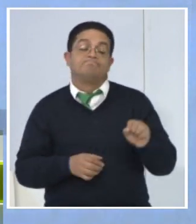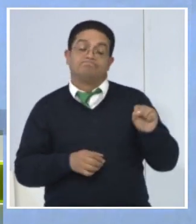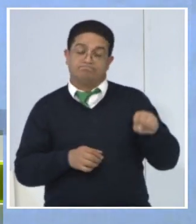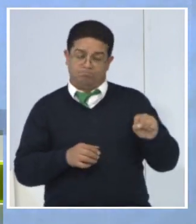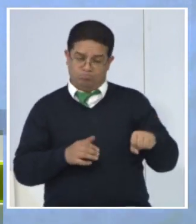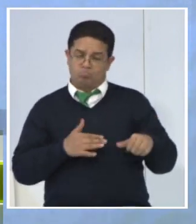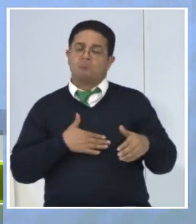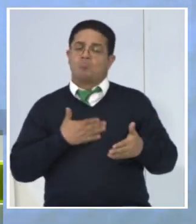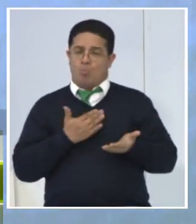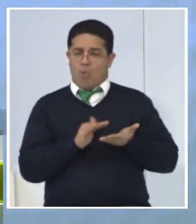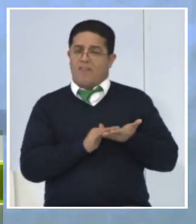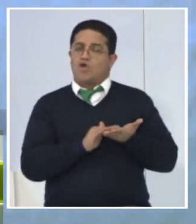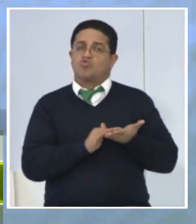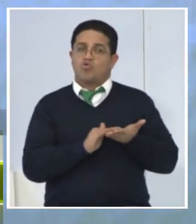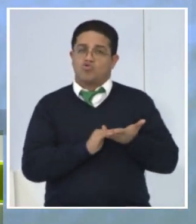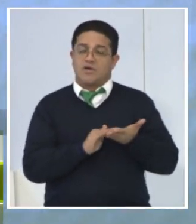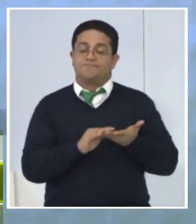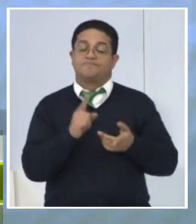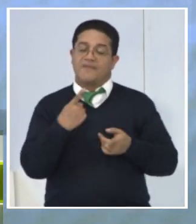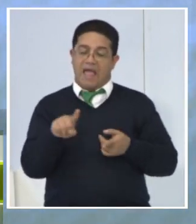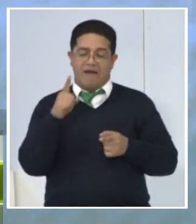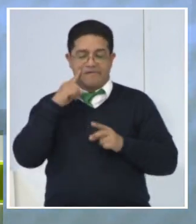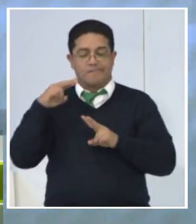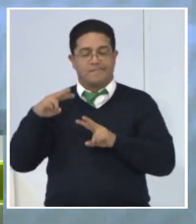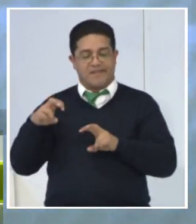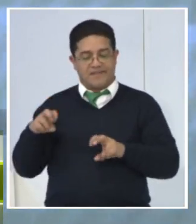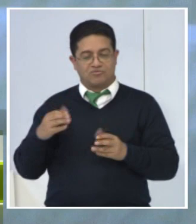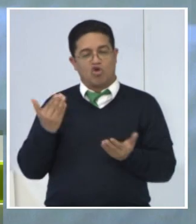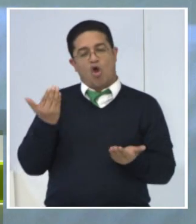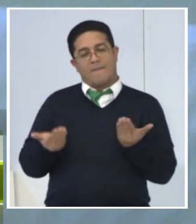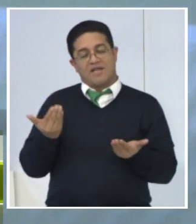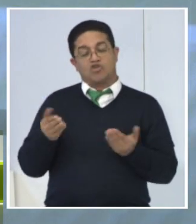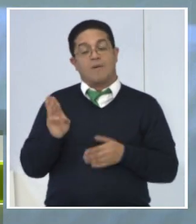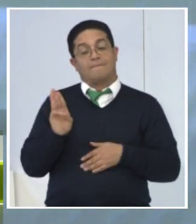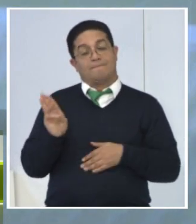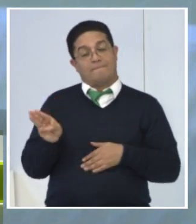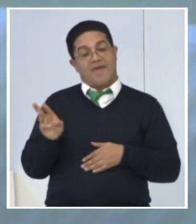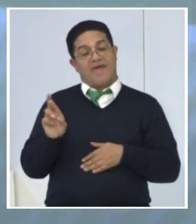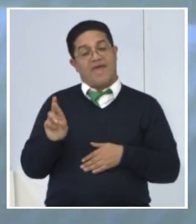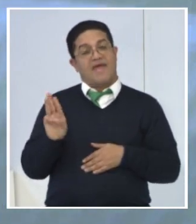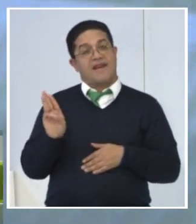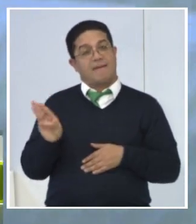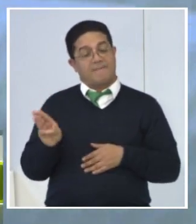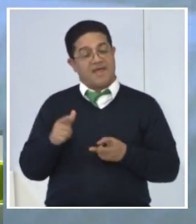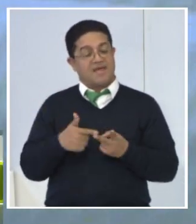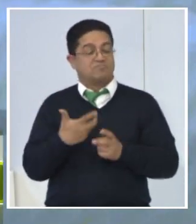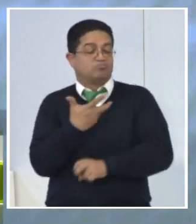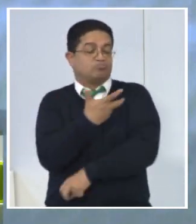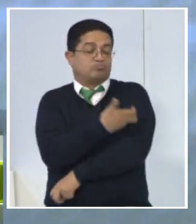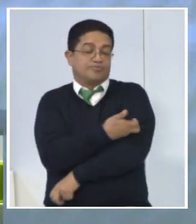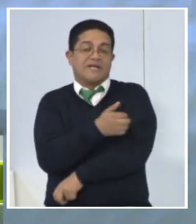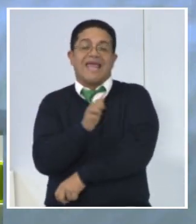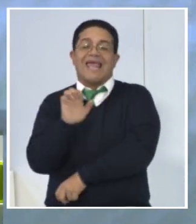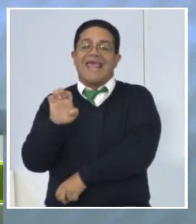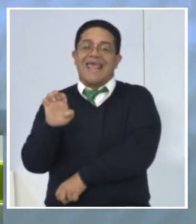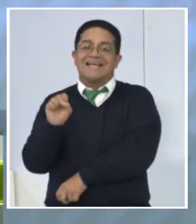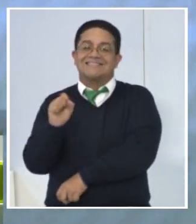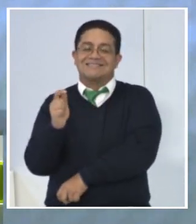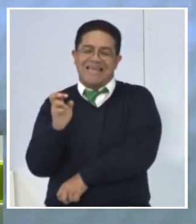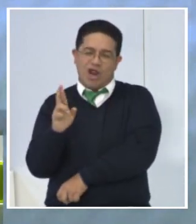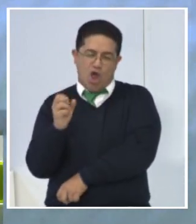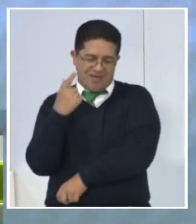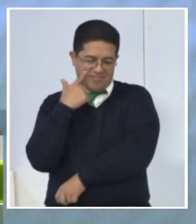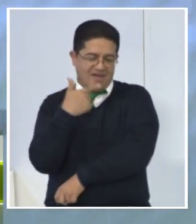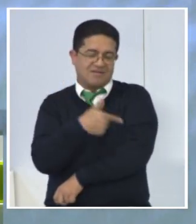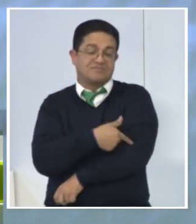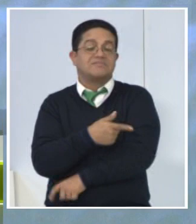Hay estudios comparativos entre el plasma rico en plaquetas, el uso de esteroides, donde algunos